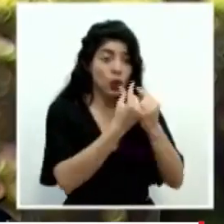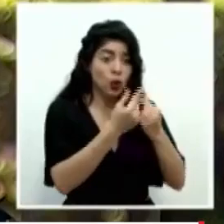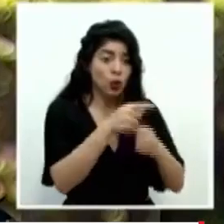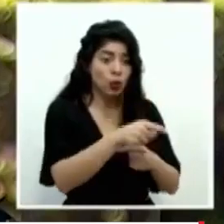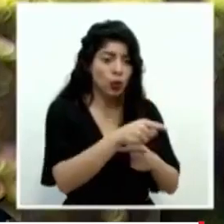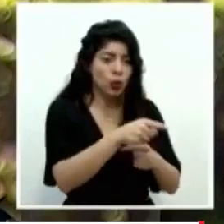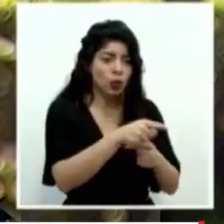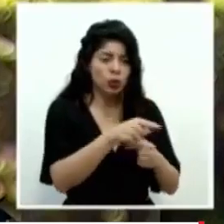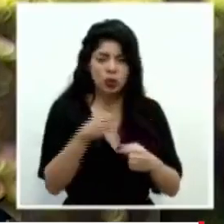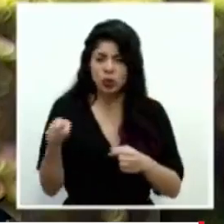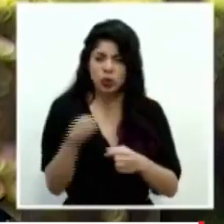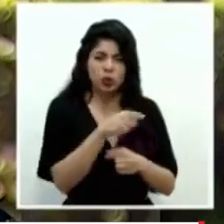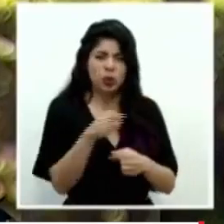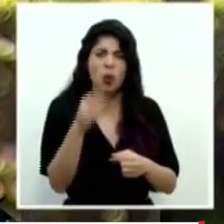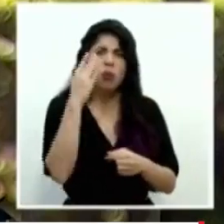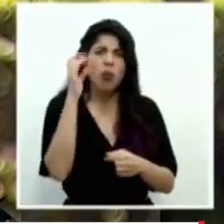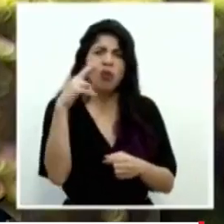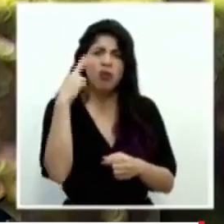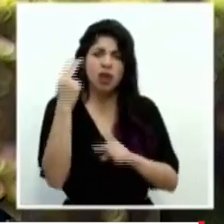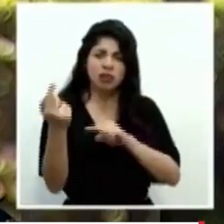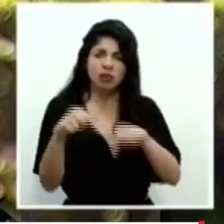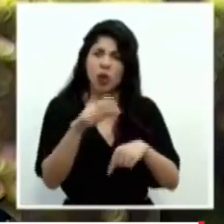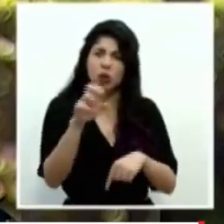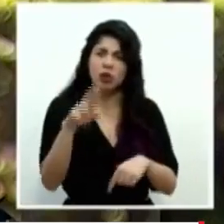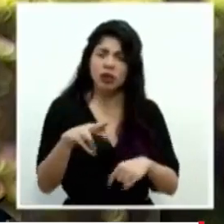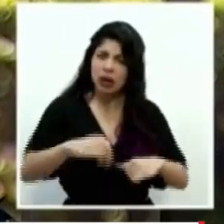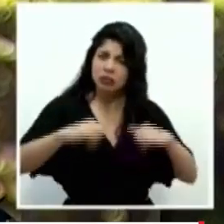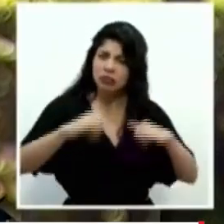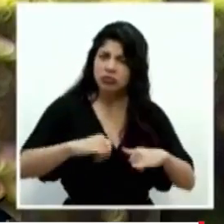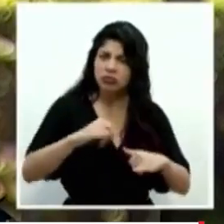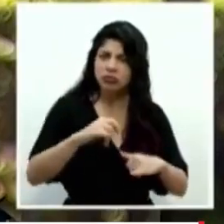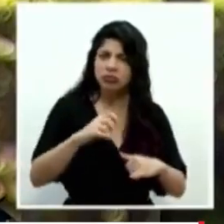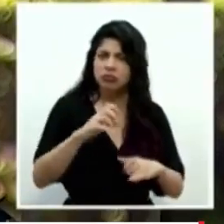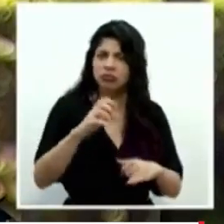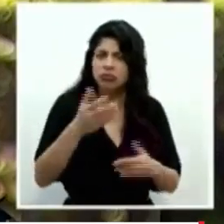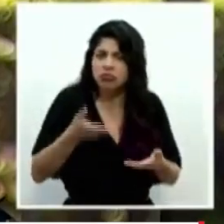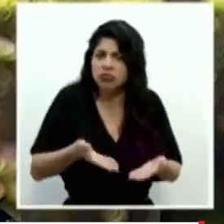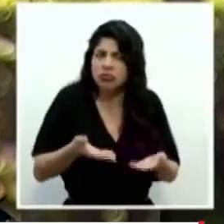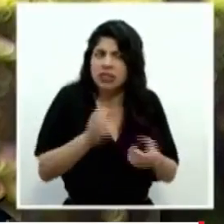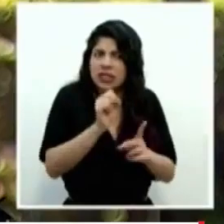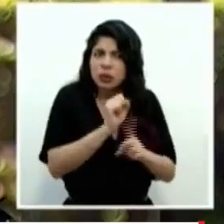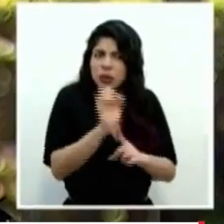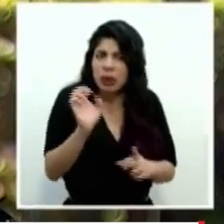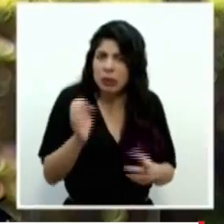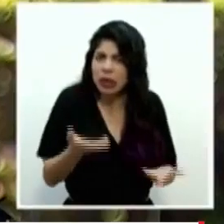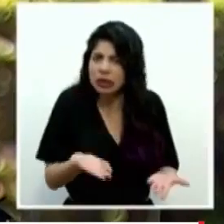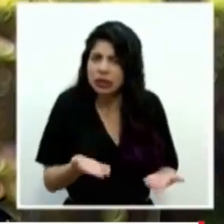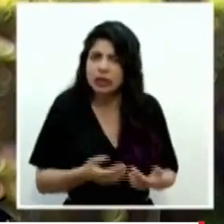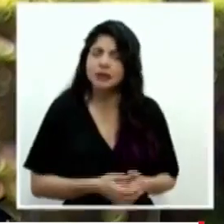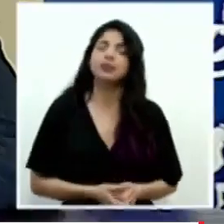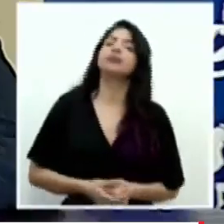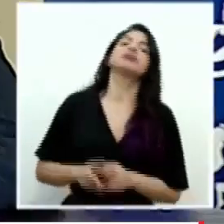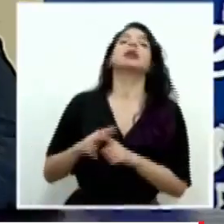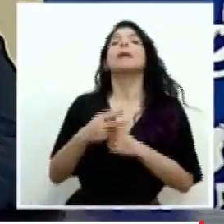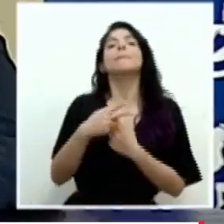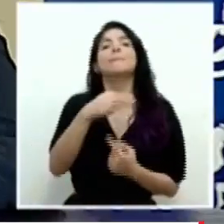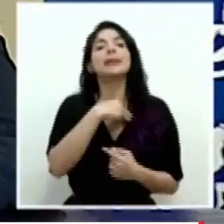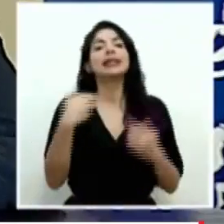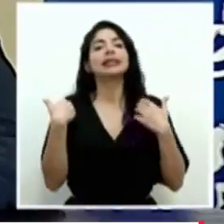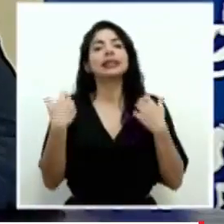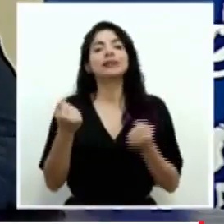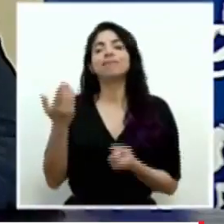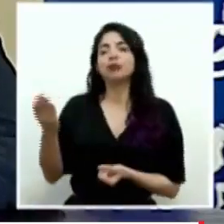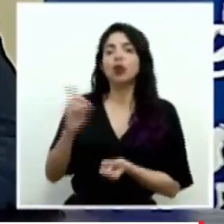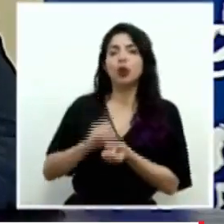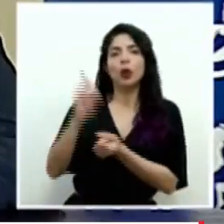grupos para definir su estatus en Costa Rica, su permanencia en medio de esta emergencia? Iniciamos con el ministro de